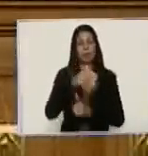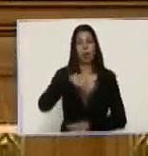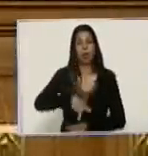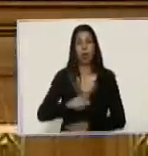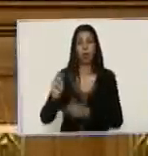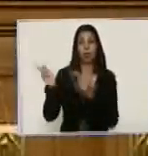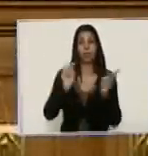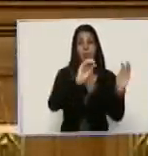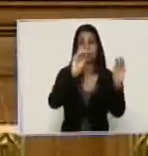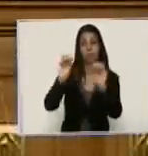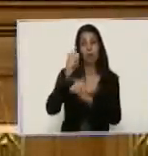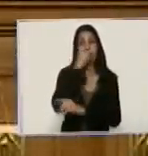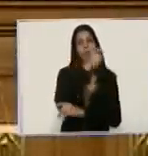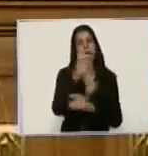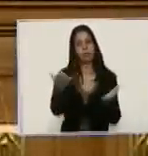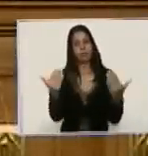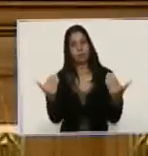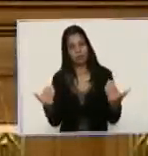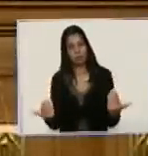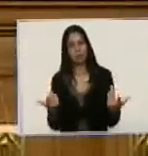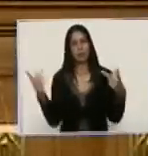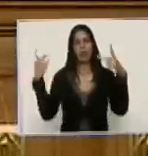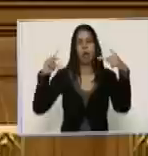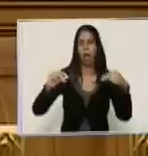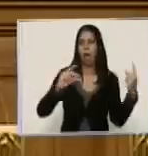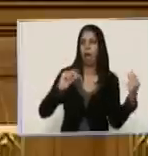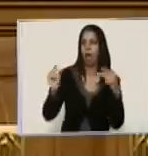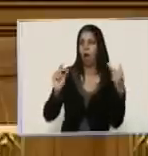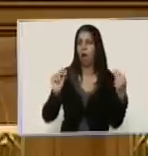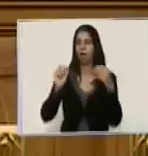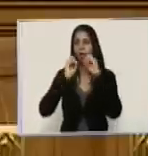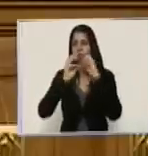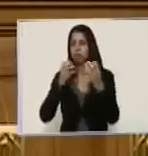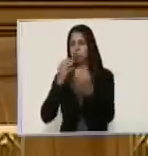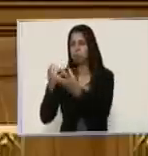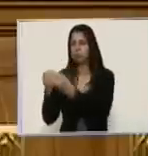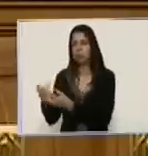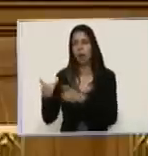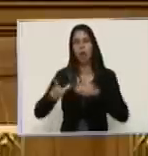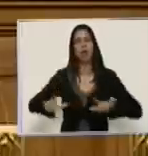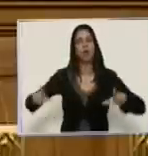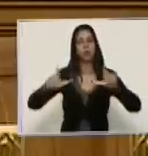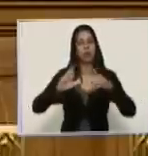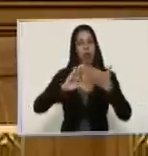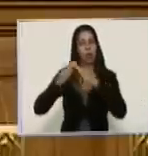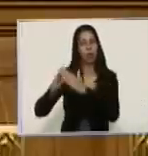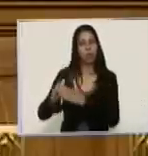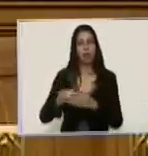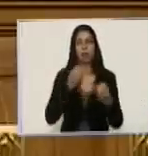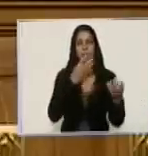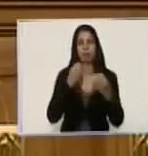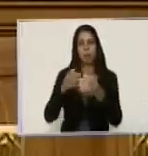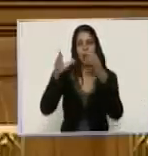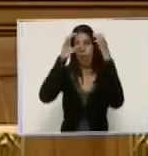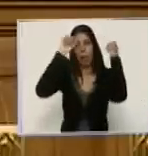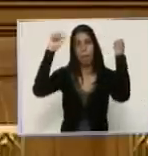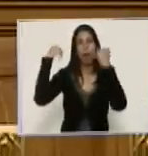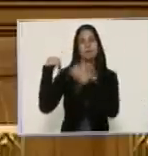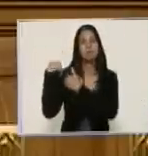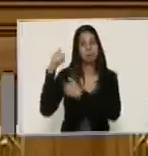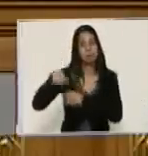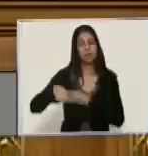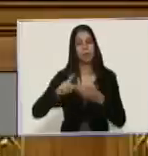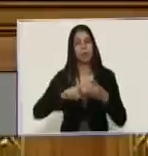invitación es al pueblo a que hagamos esas tribunas antiimperialistas en cada uno de los espacios. También le damos las tareas a las embajadas, pero el pueblo tiene que salir